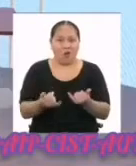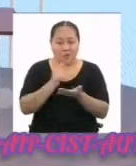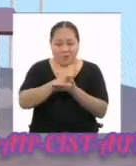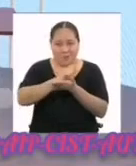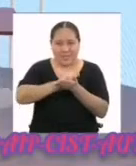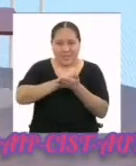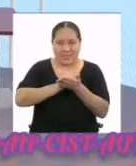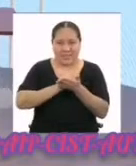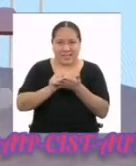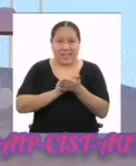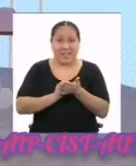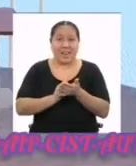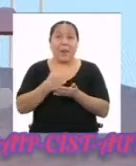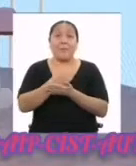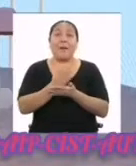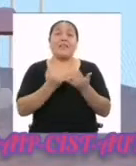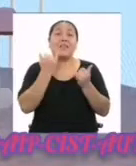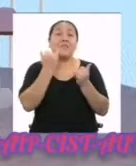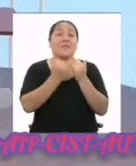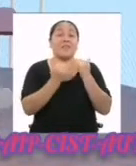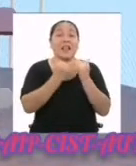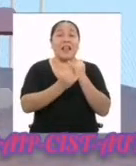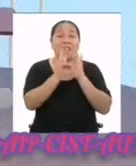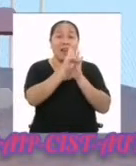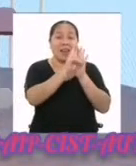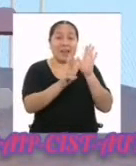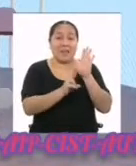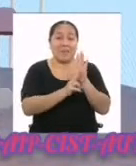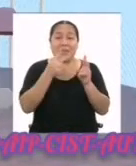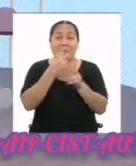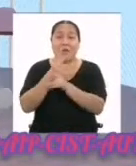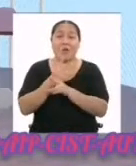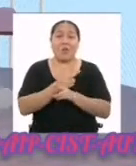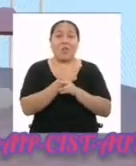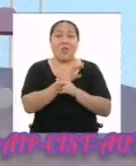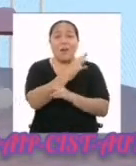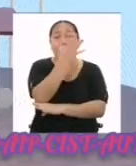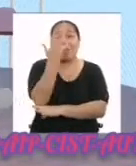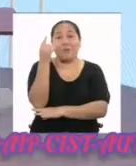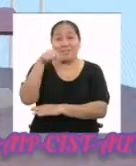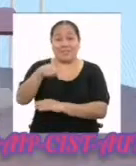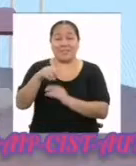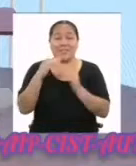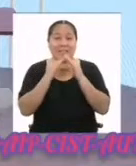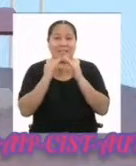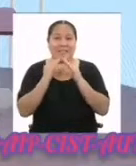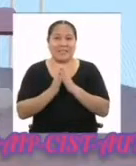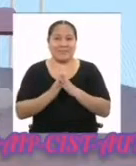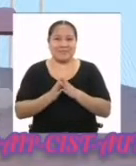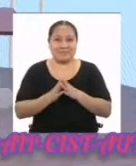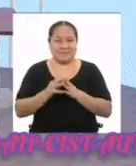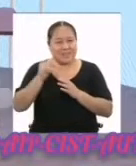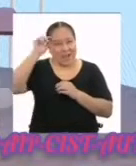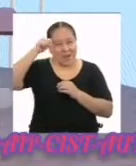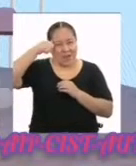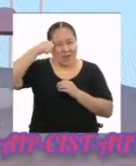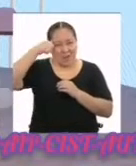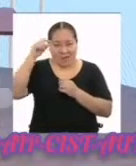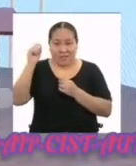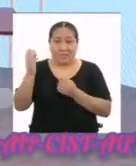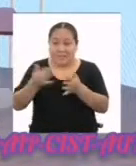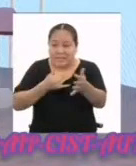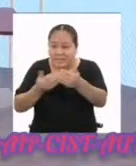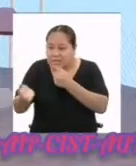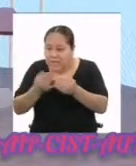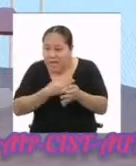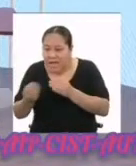escribir la versión final de nuestro reglamento para cuidar nuestros bosques desde casa. A ver, abran el baúl de los recuerdos y saquen sus apuntes sobre